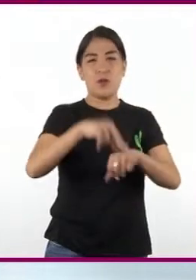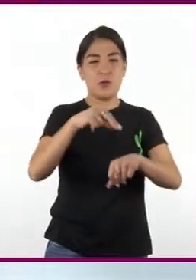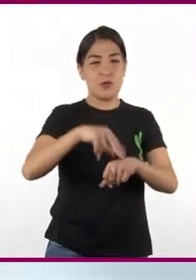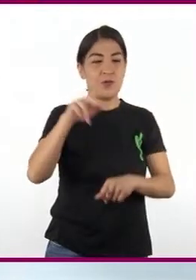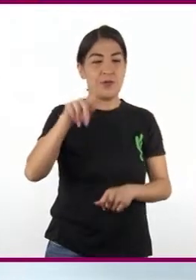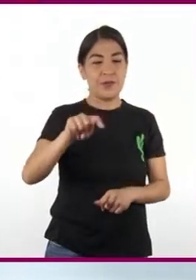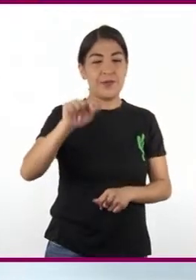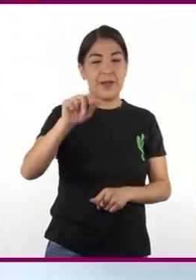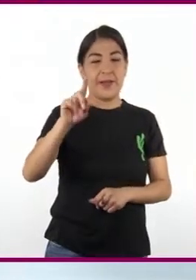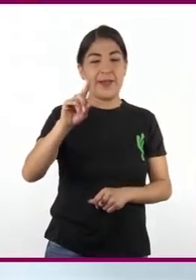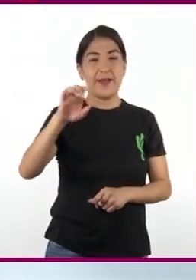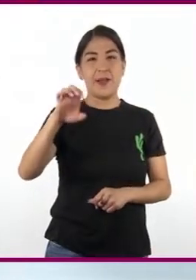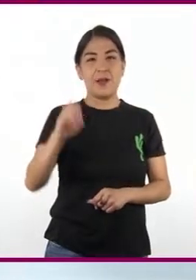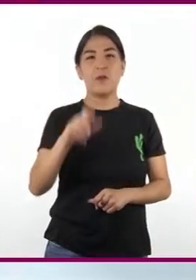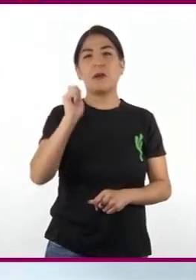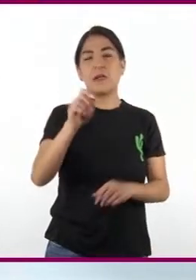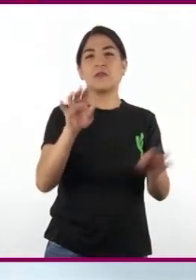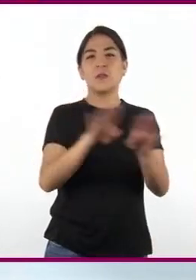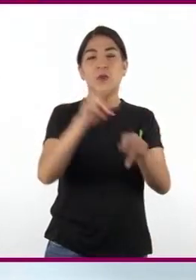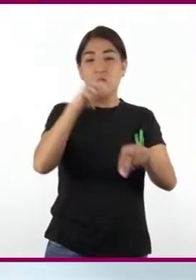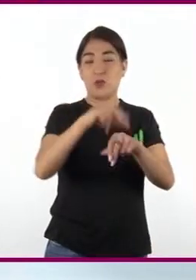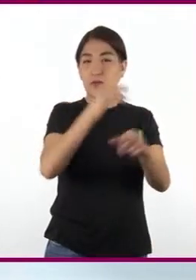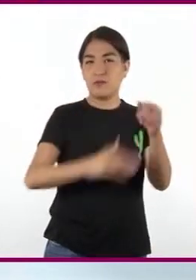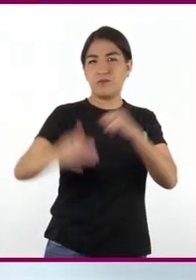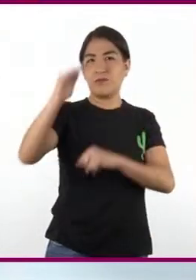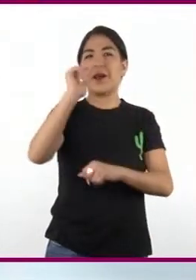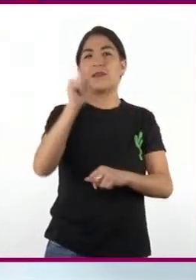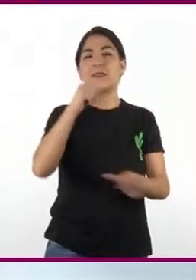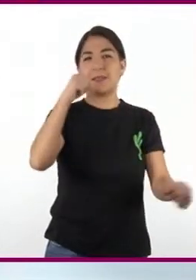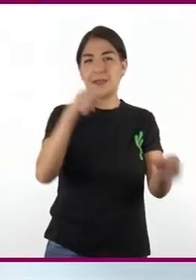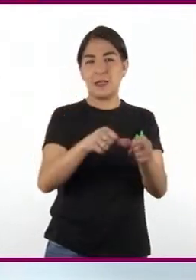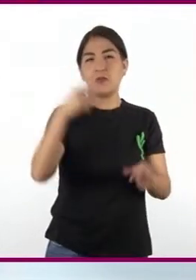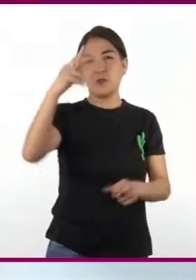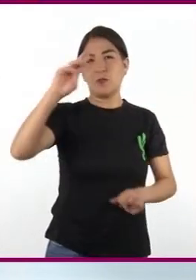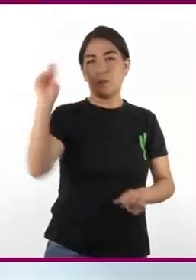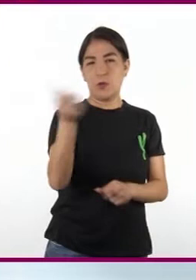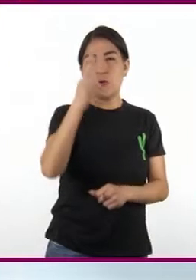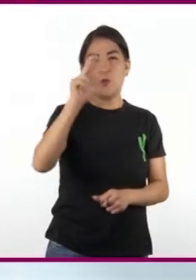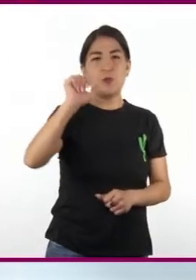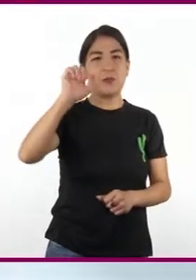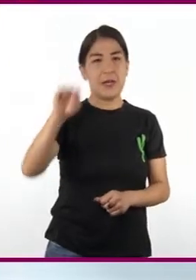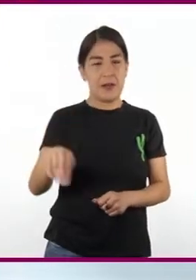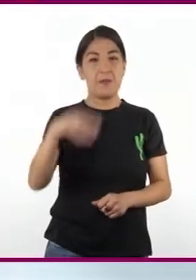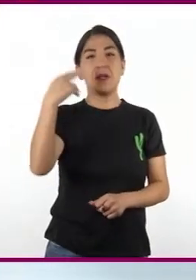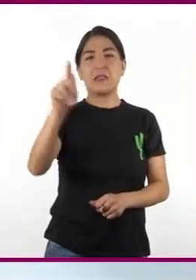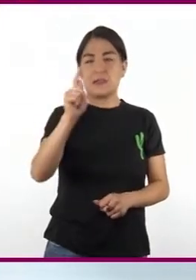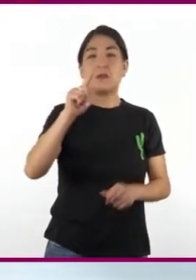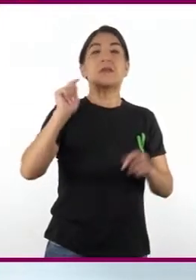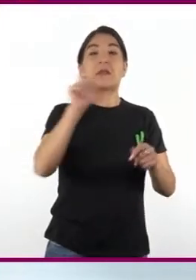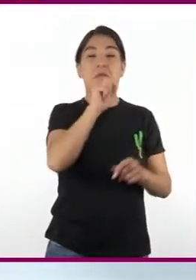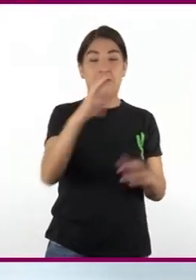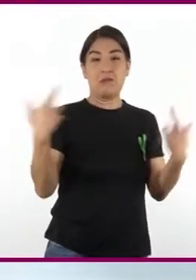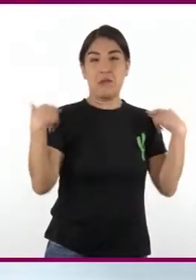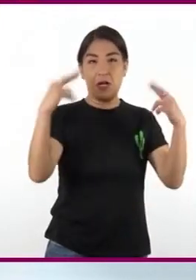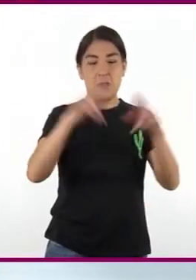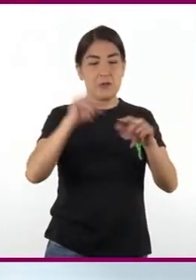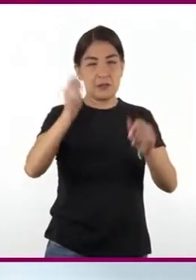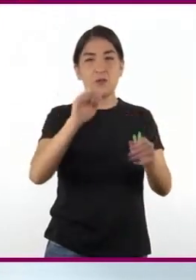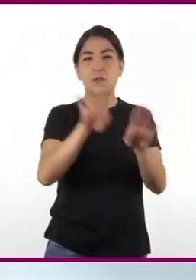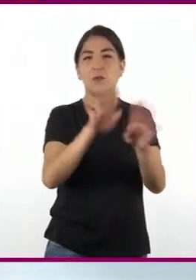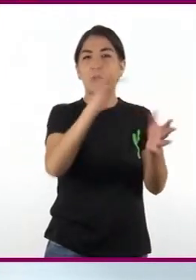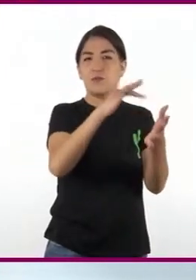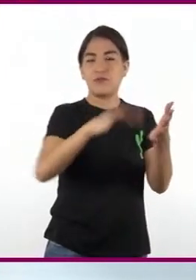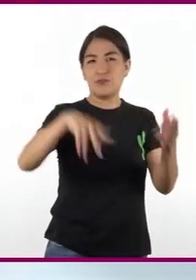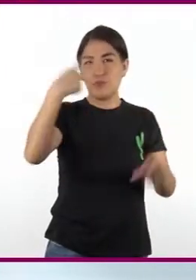Él es doctor en letras por la Universidad Nacional Autónoma de México, maestro en estudios de literatura mexicana por la Universidad